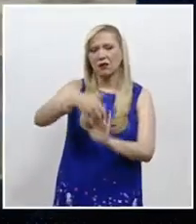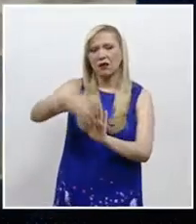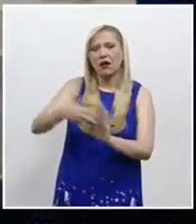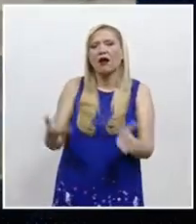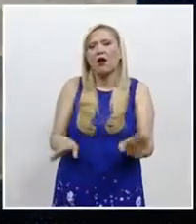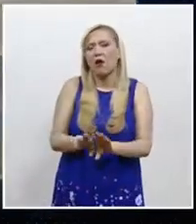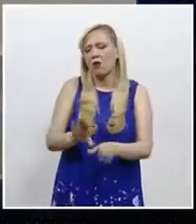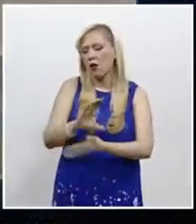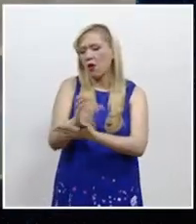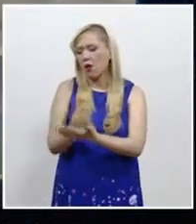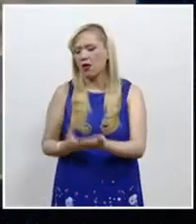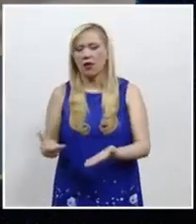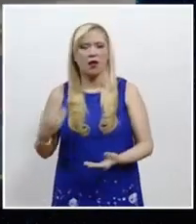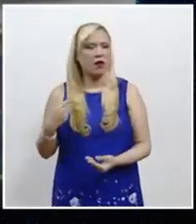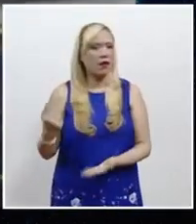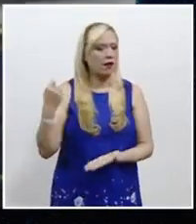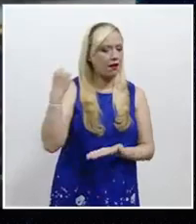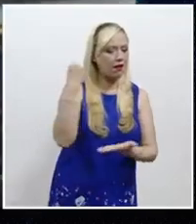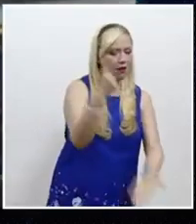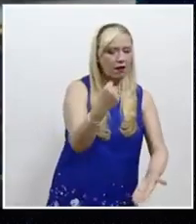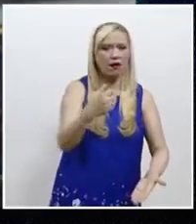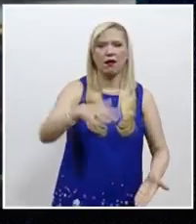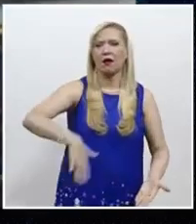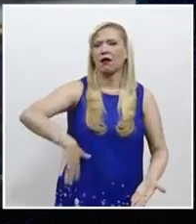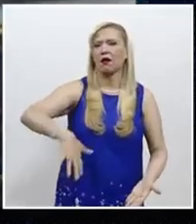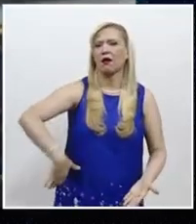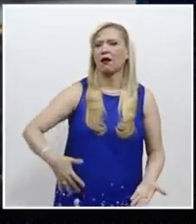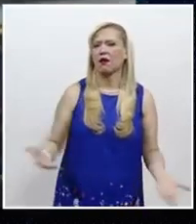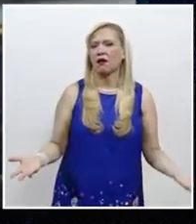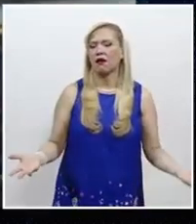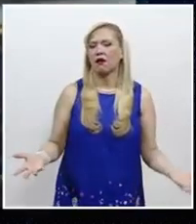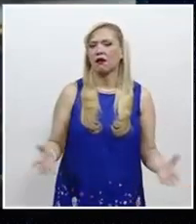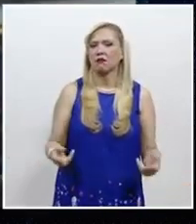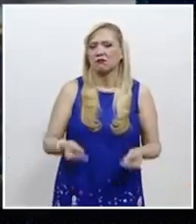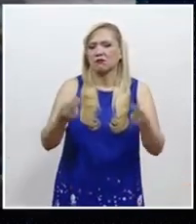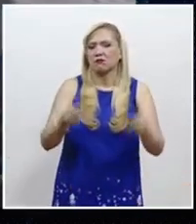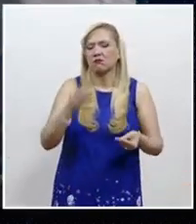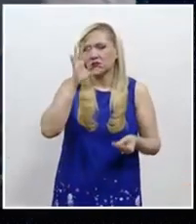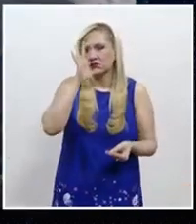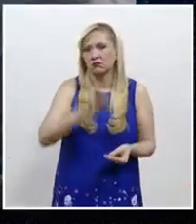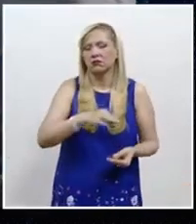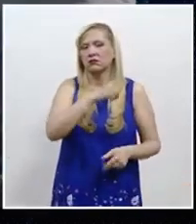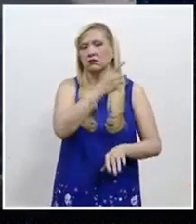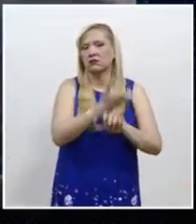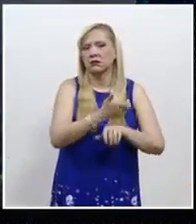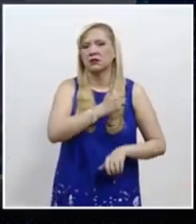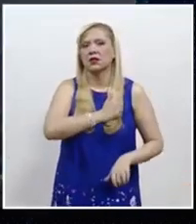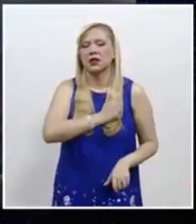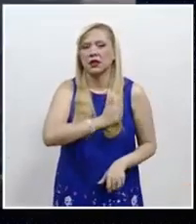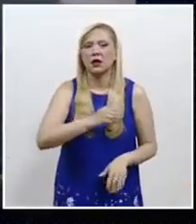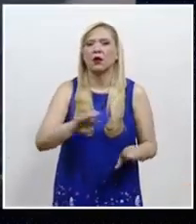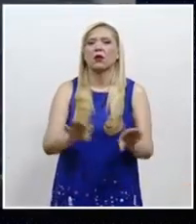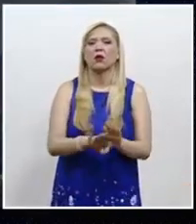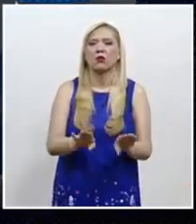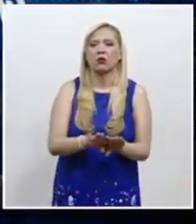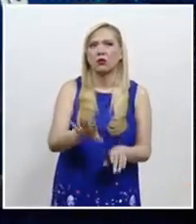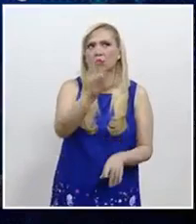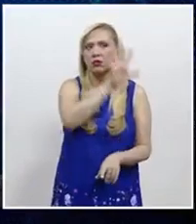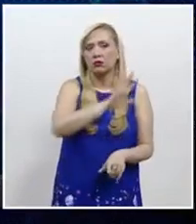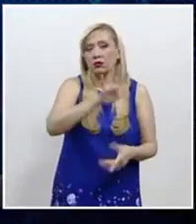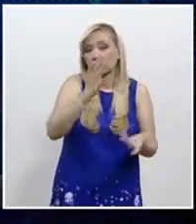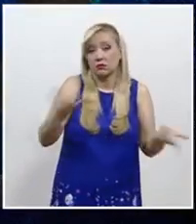minera, que pueden afectar la inversión canadiense en el sector y la competitividad de América del Norte y las cadenas de suministro de la